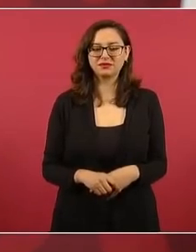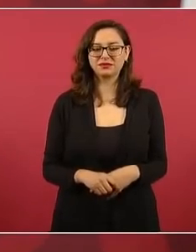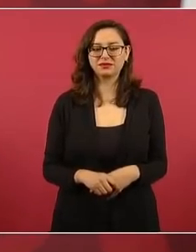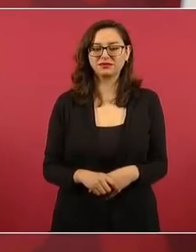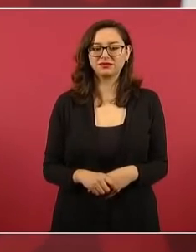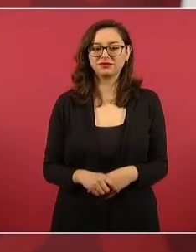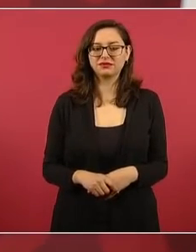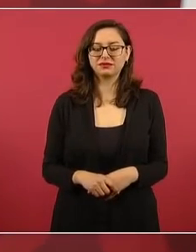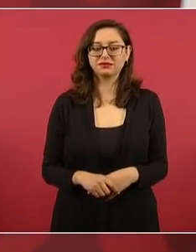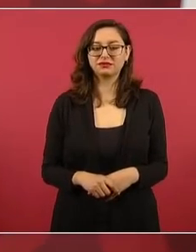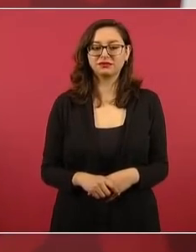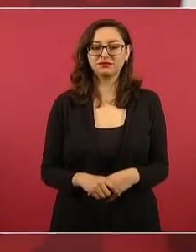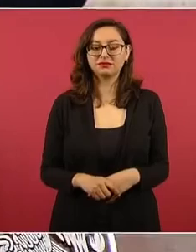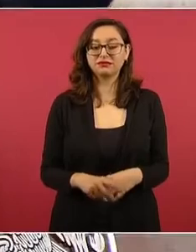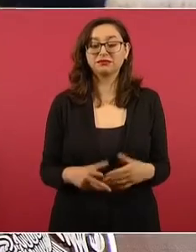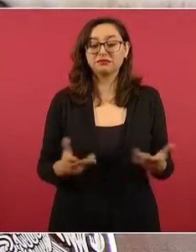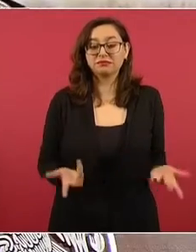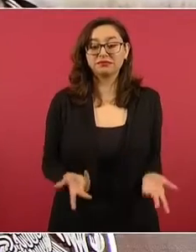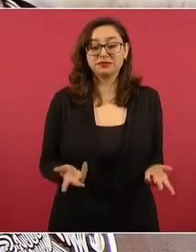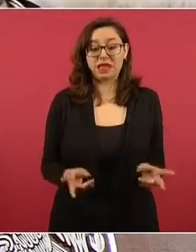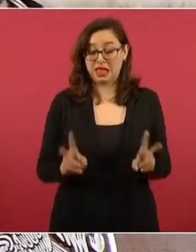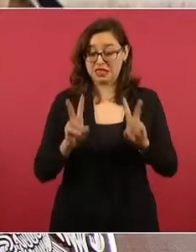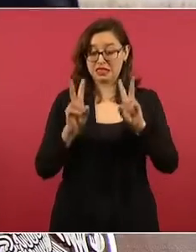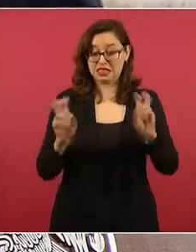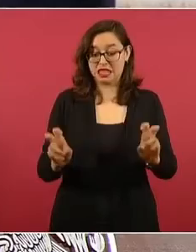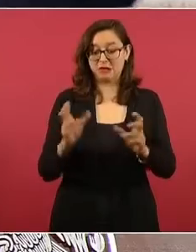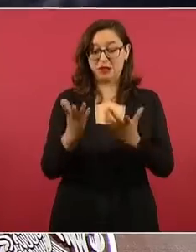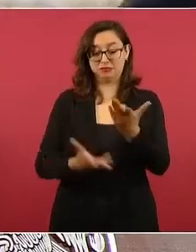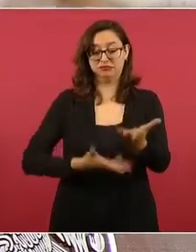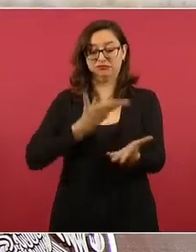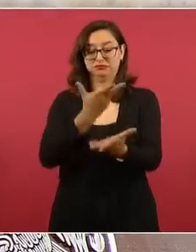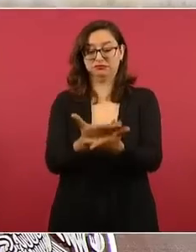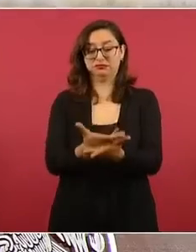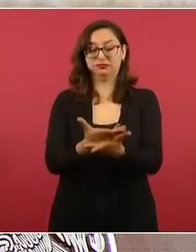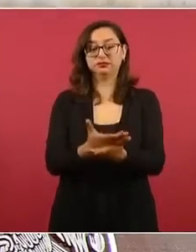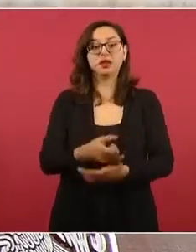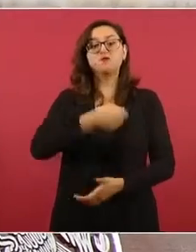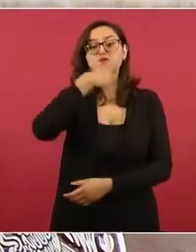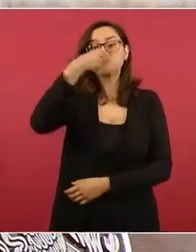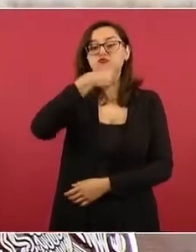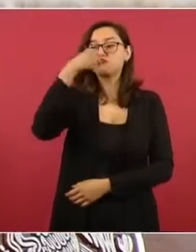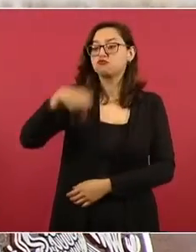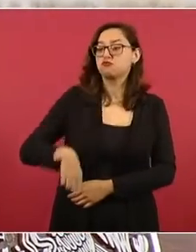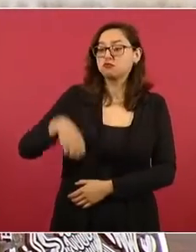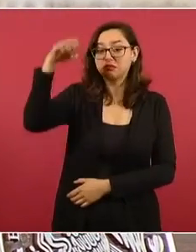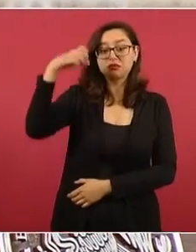propusimos que se elevara a rango constitucional lo de la pensión a los adultos mayores,